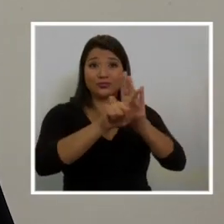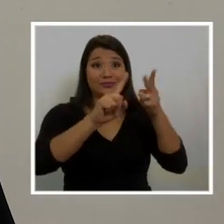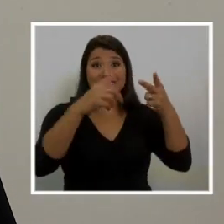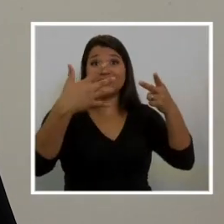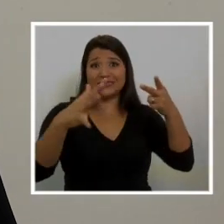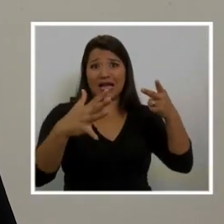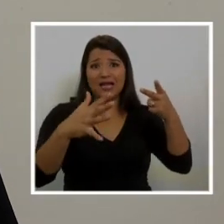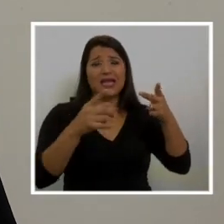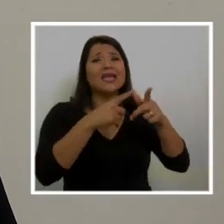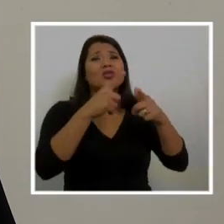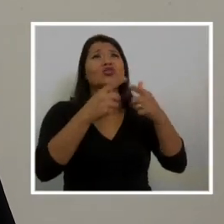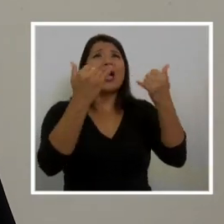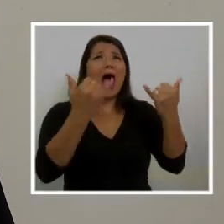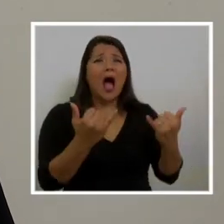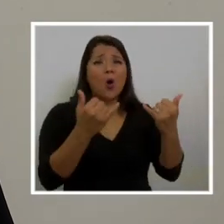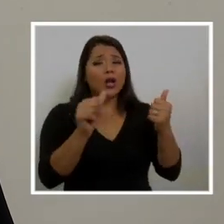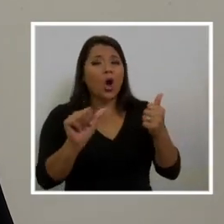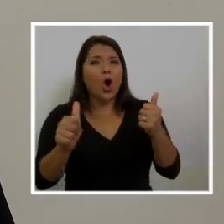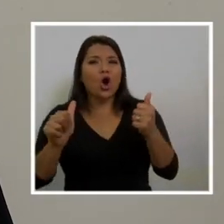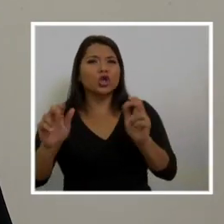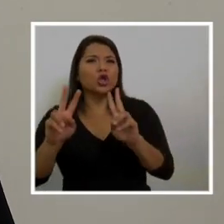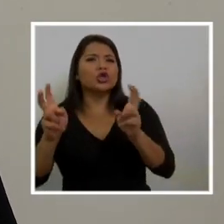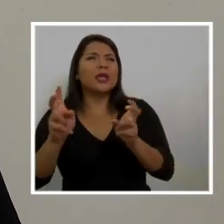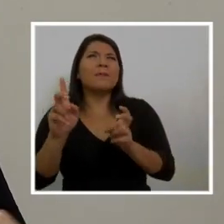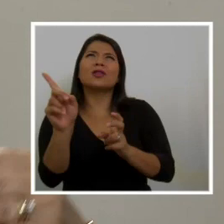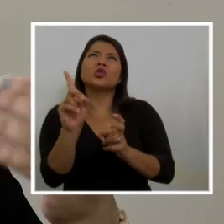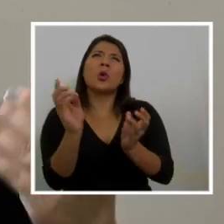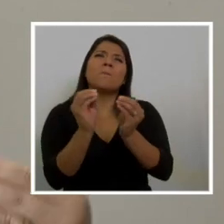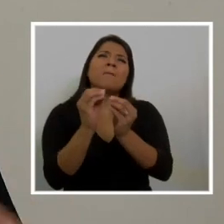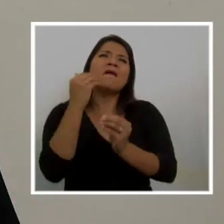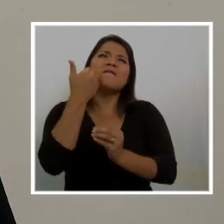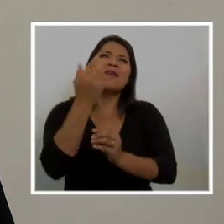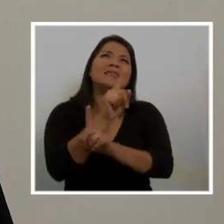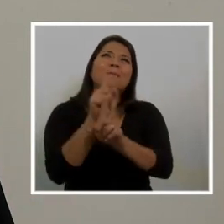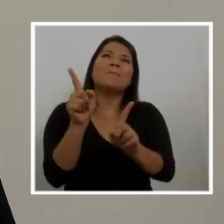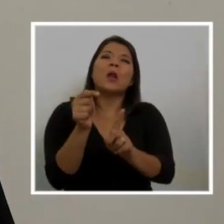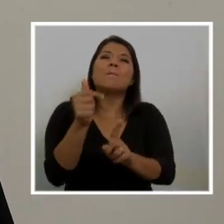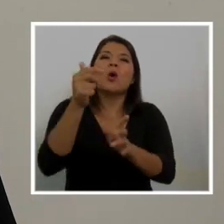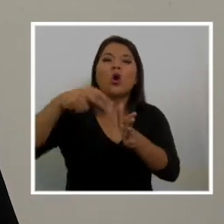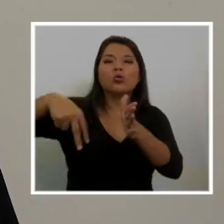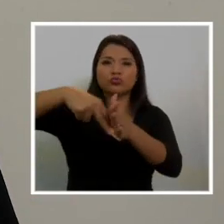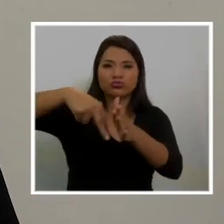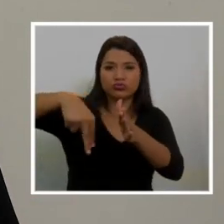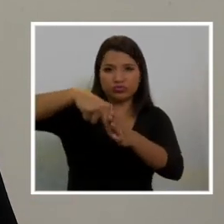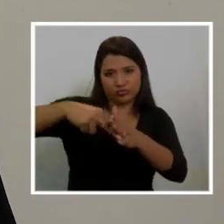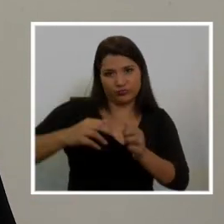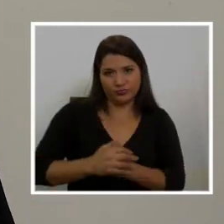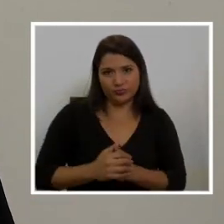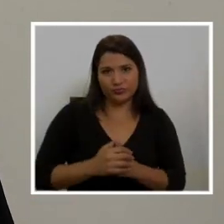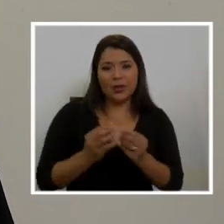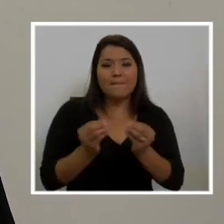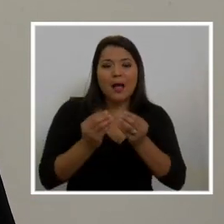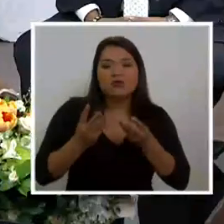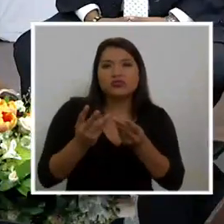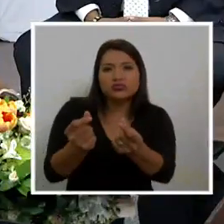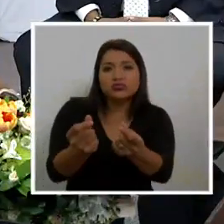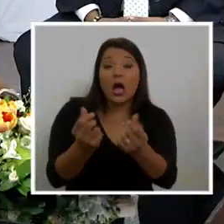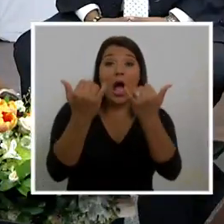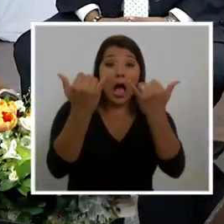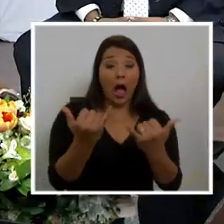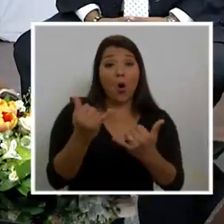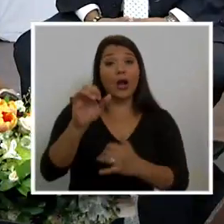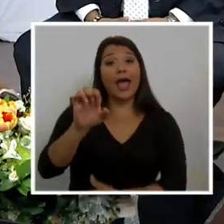más fácil, pero sí mucho menos entrabado. Y hablando de liderazgos, bueno, evidentemente Erwin Macís